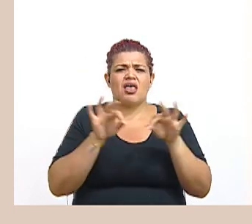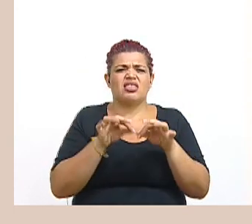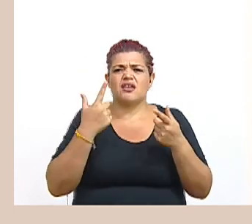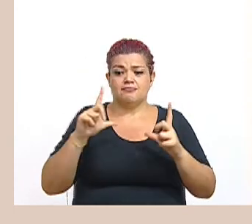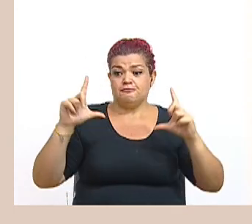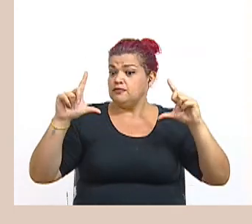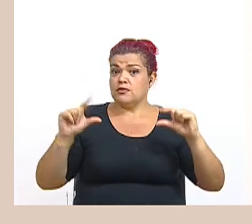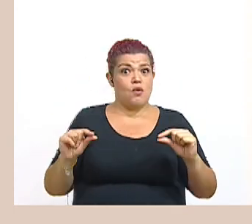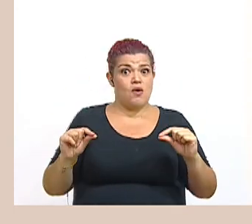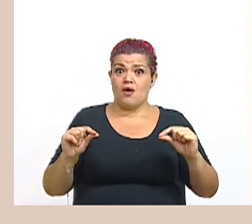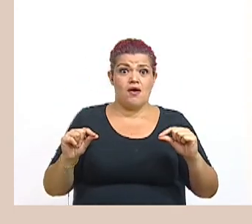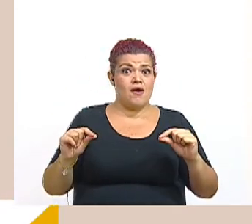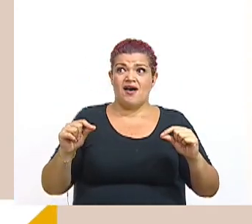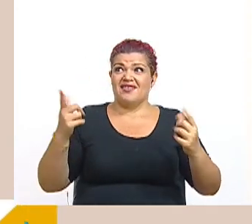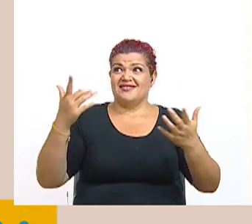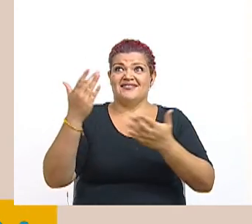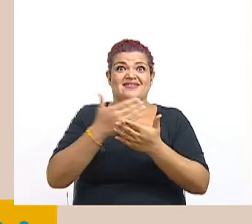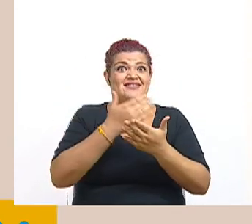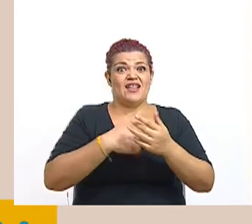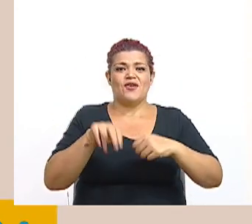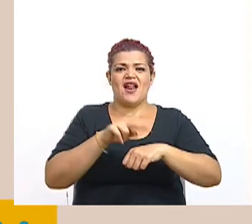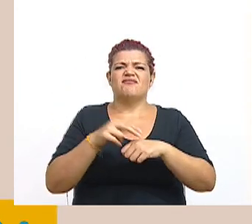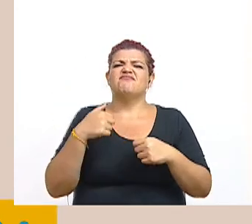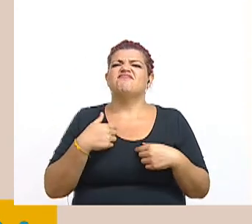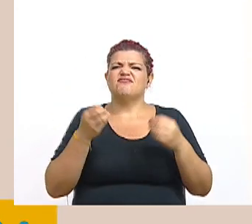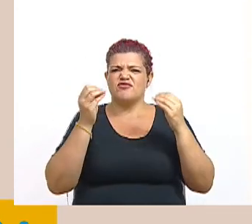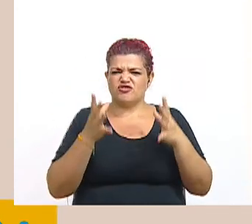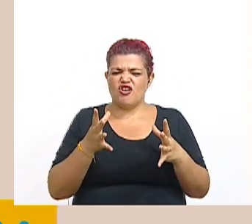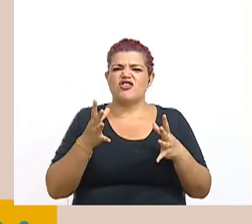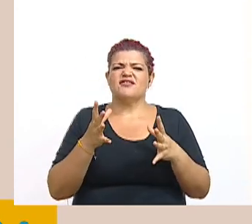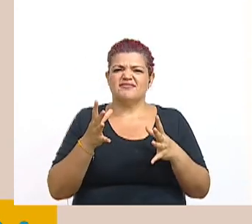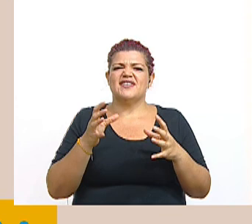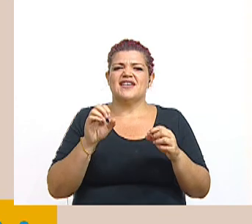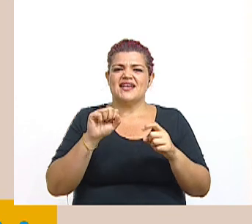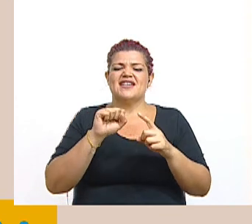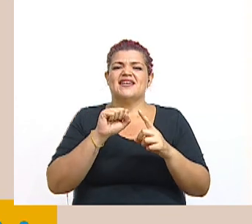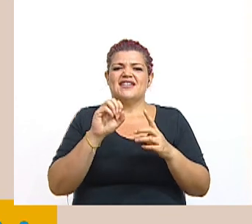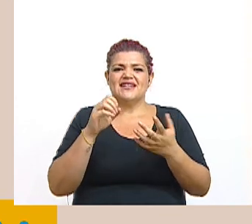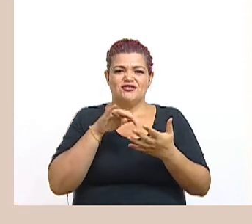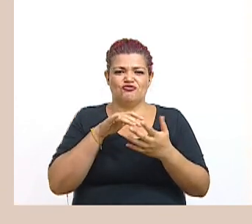ecológica. Soy Osvaldo Sancho, su profesor de Estudios Sociales, y los